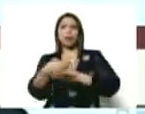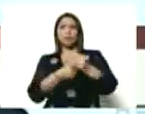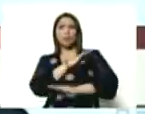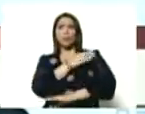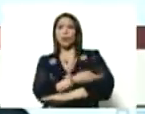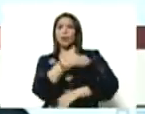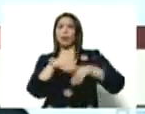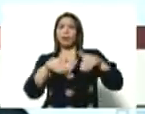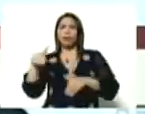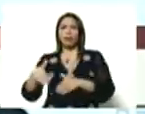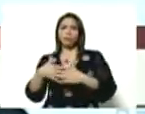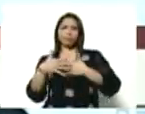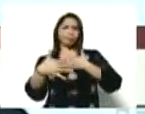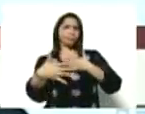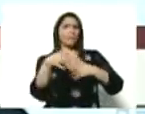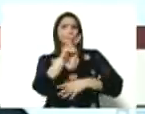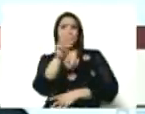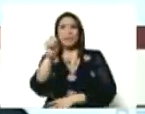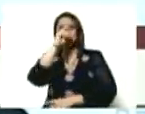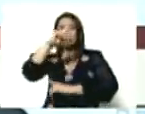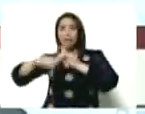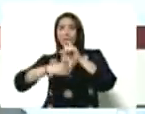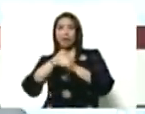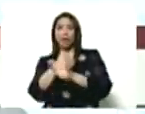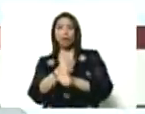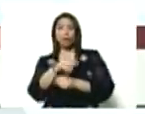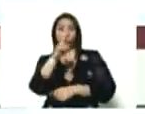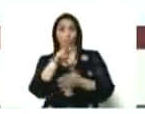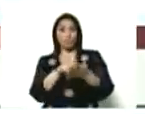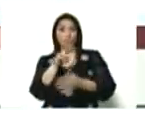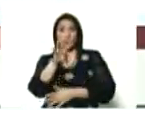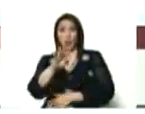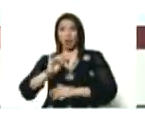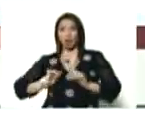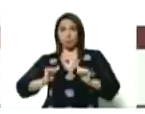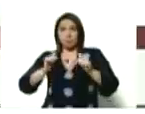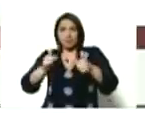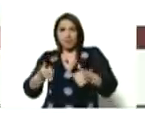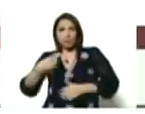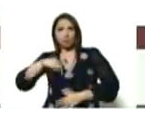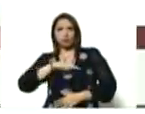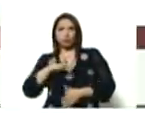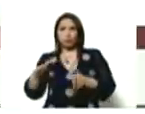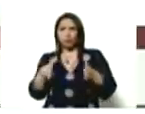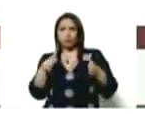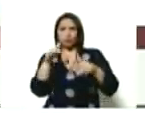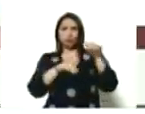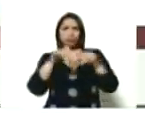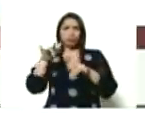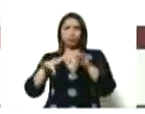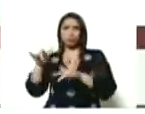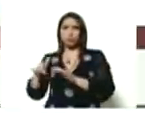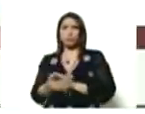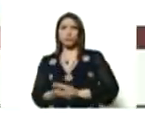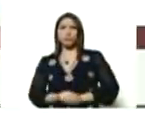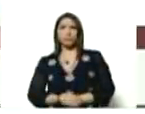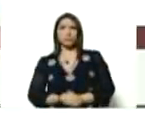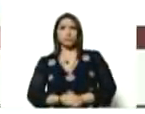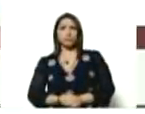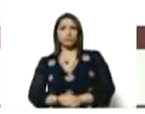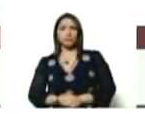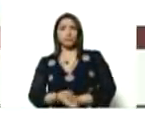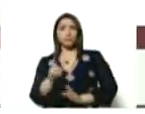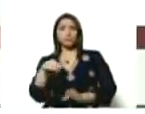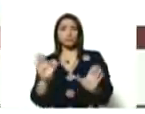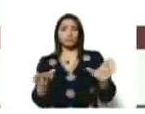de estos 20 años. Y desde 2004 que empezamos la carrera con el voto automatizado o voto electrónico. El